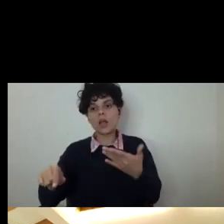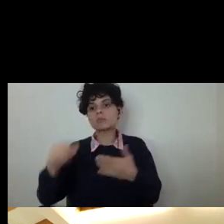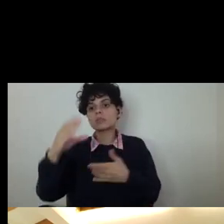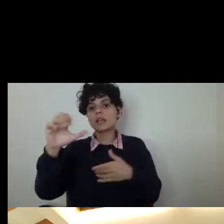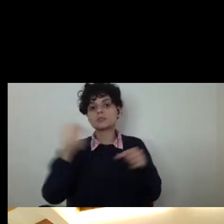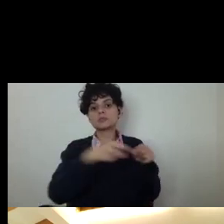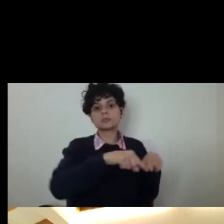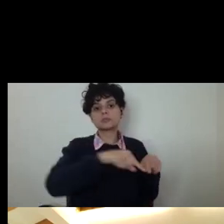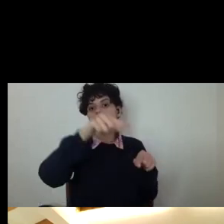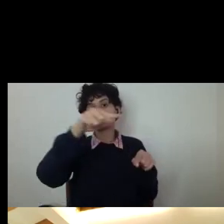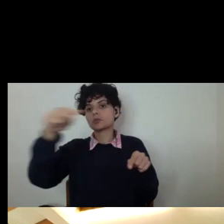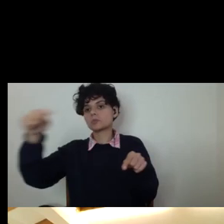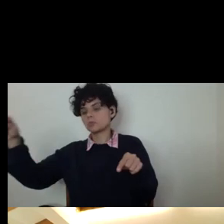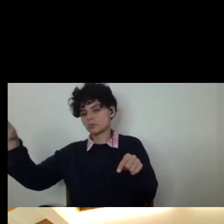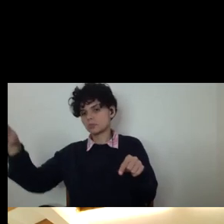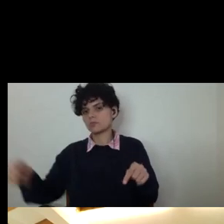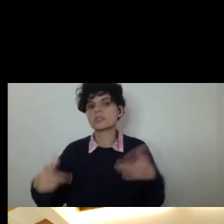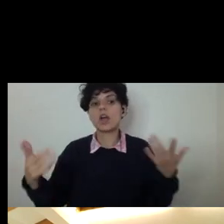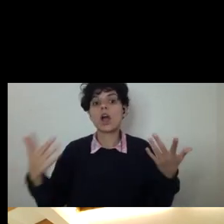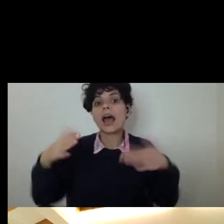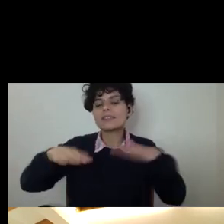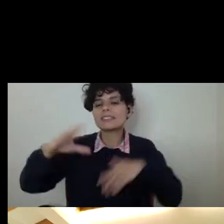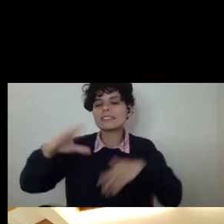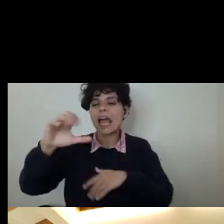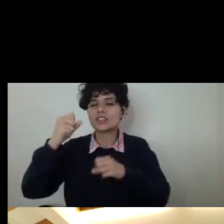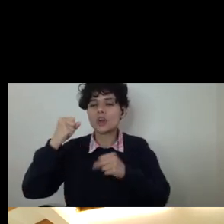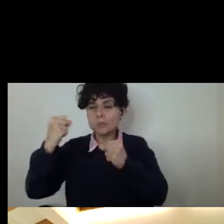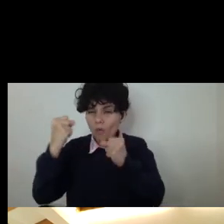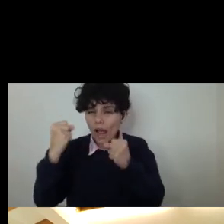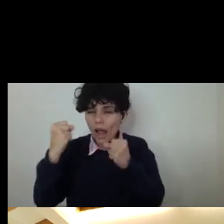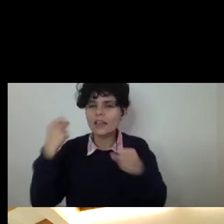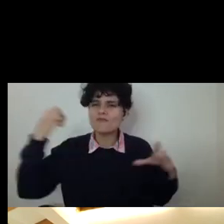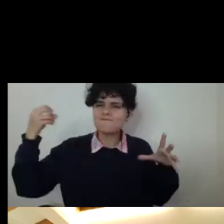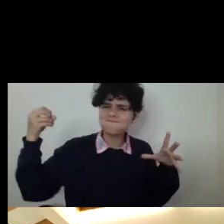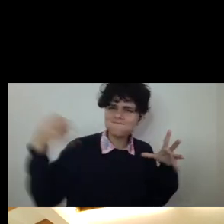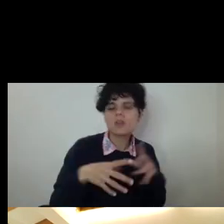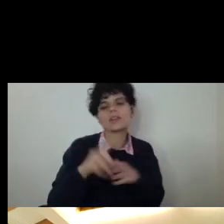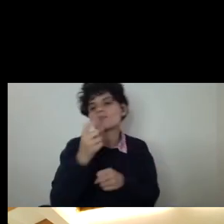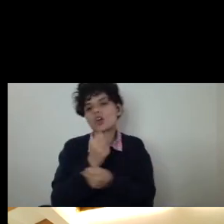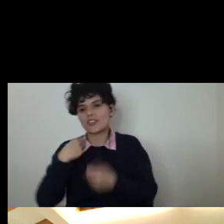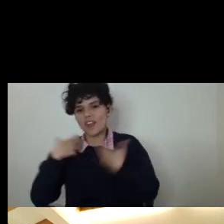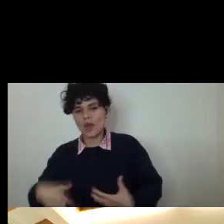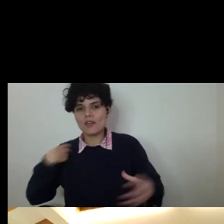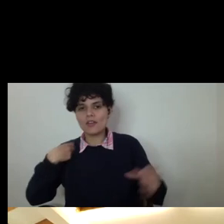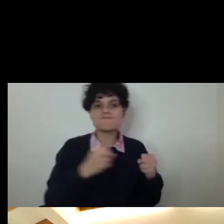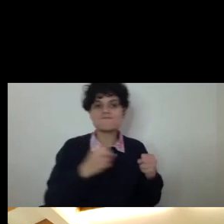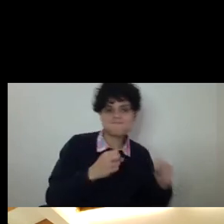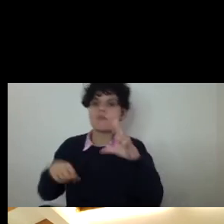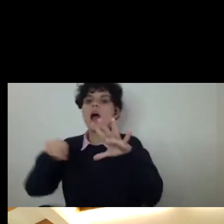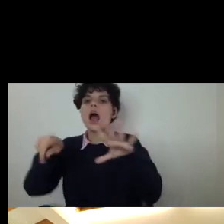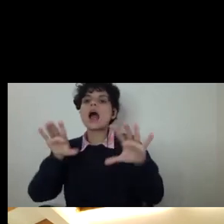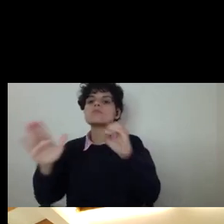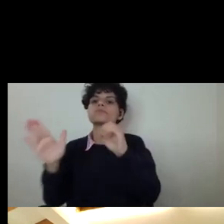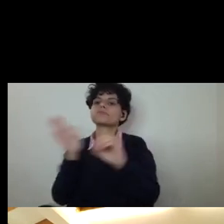inhibidos. Eventualmente, si uno sube mucho el calcio a niveles completamente no fisiológicos, los canales se inhiben, pero en este rango